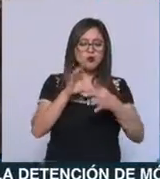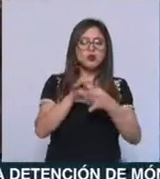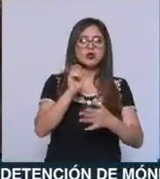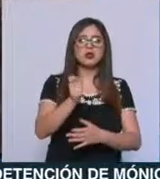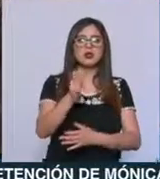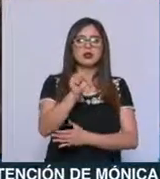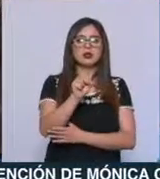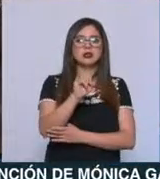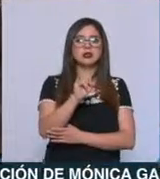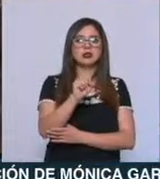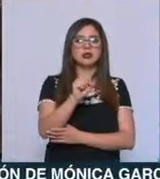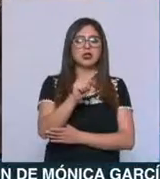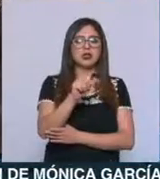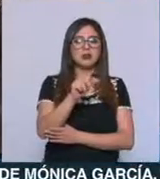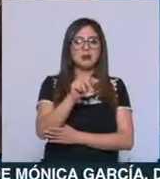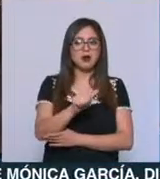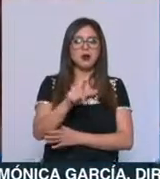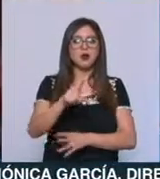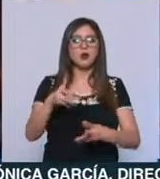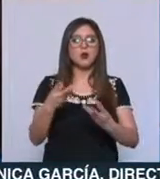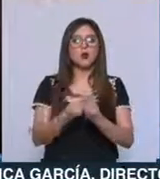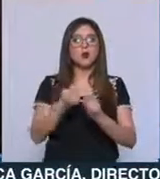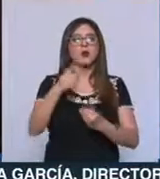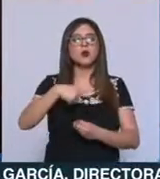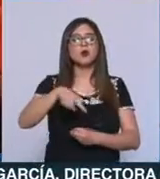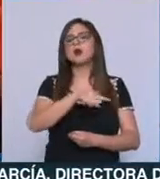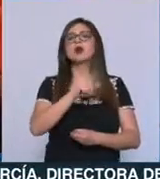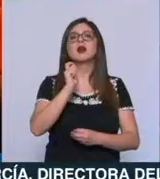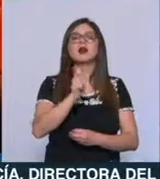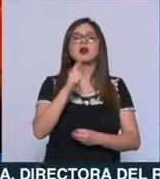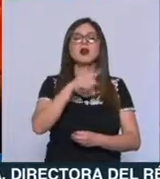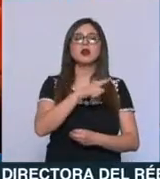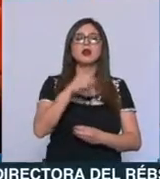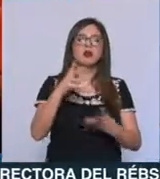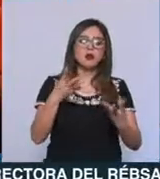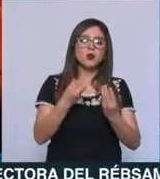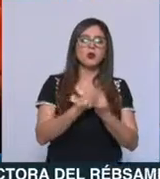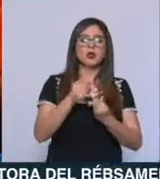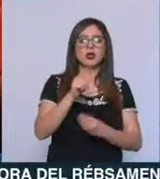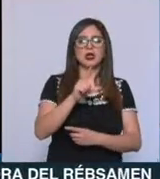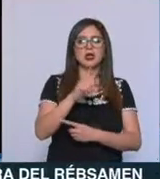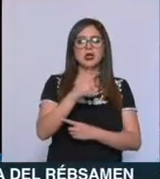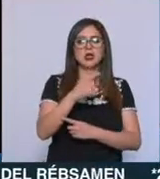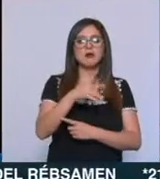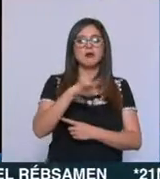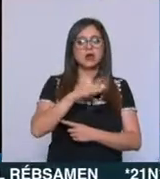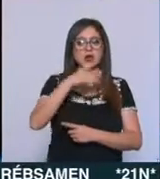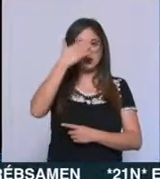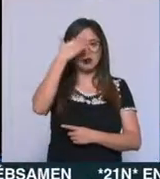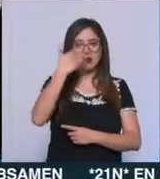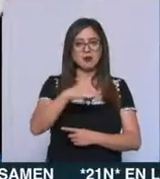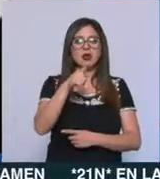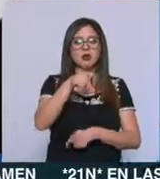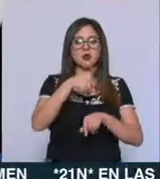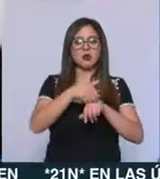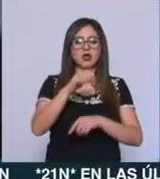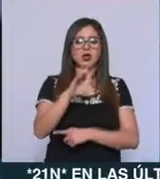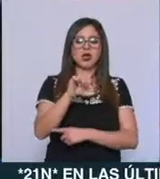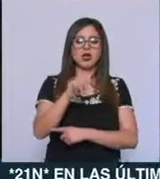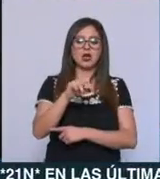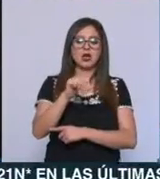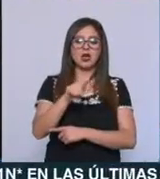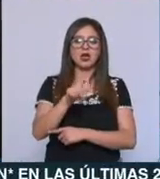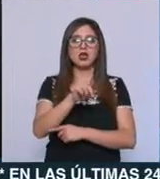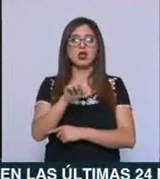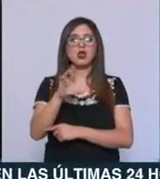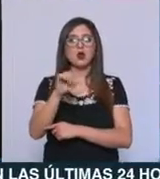sistema del Poder Legislativo Federal, que tiene ya un canal del Congreso que conozco bien, y una tercera